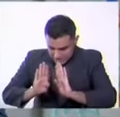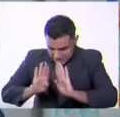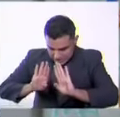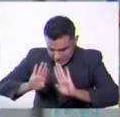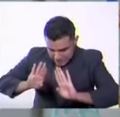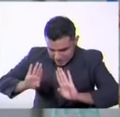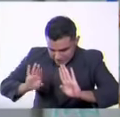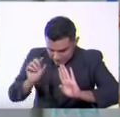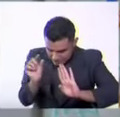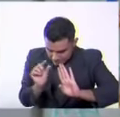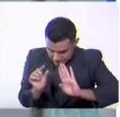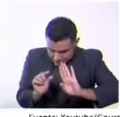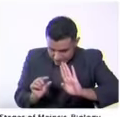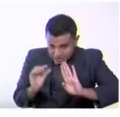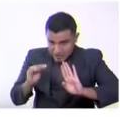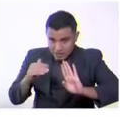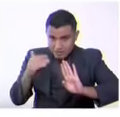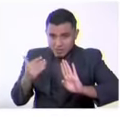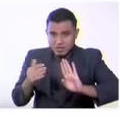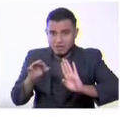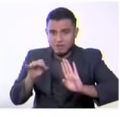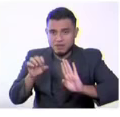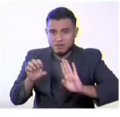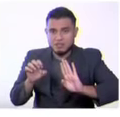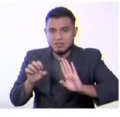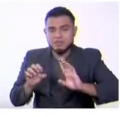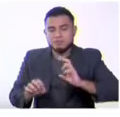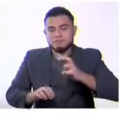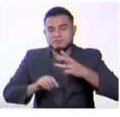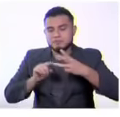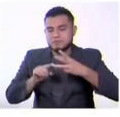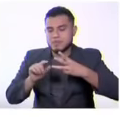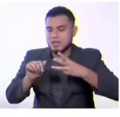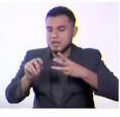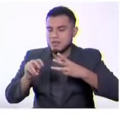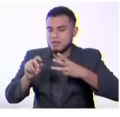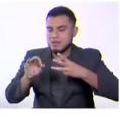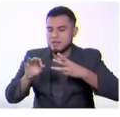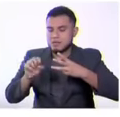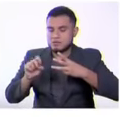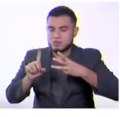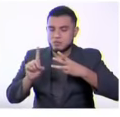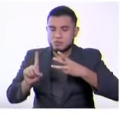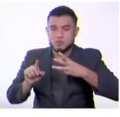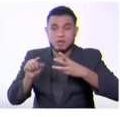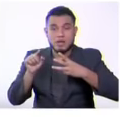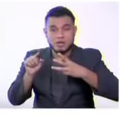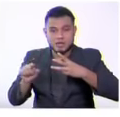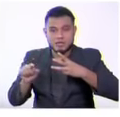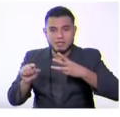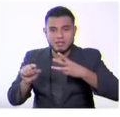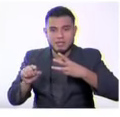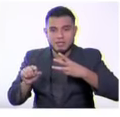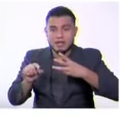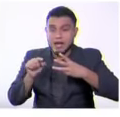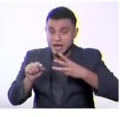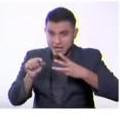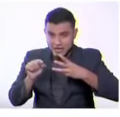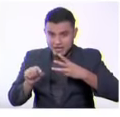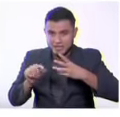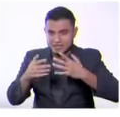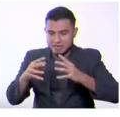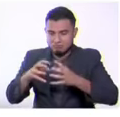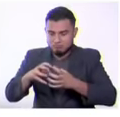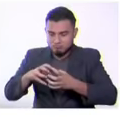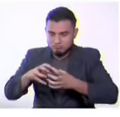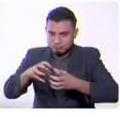Pasando a la siguiente fase, que es la anafase 1, en este momento se da la migración y la